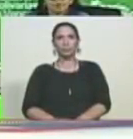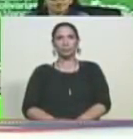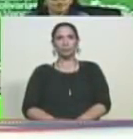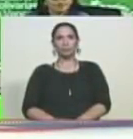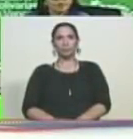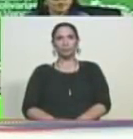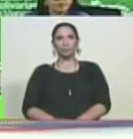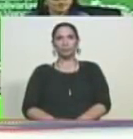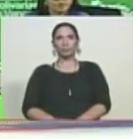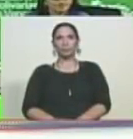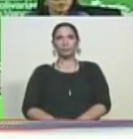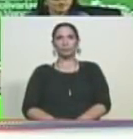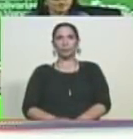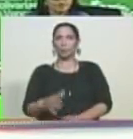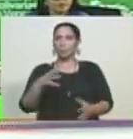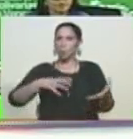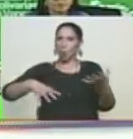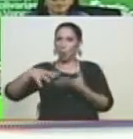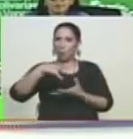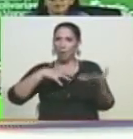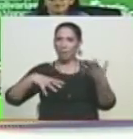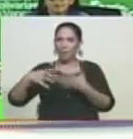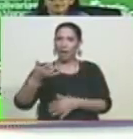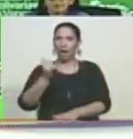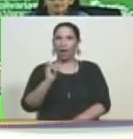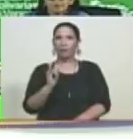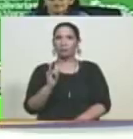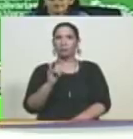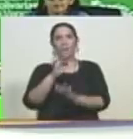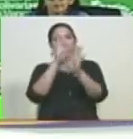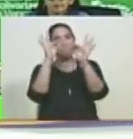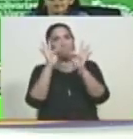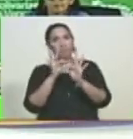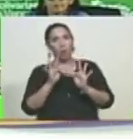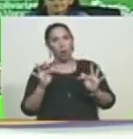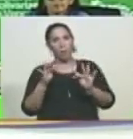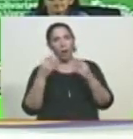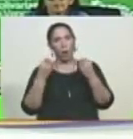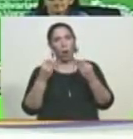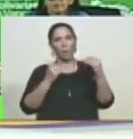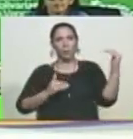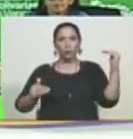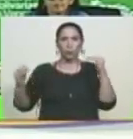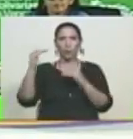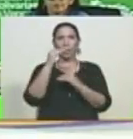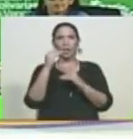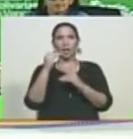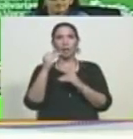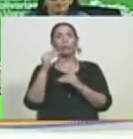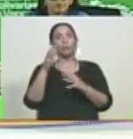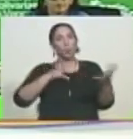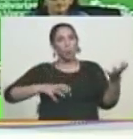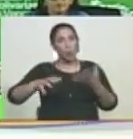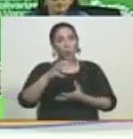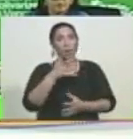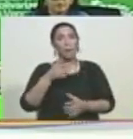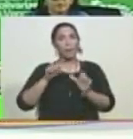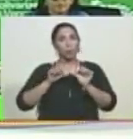Las limitaciones que tuvimos, las formas en que las superamos, las limitaciones que todavía